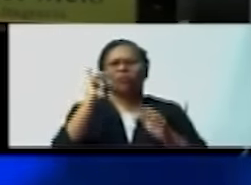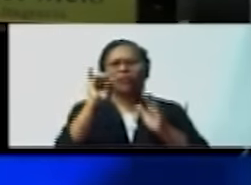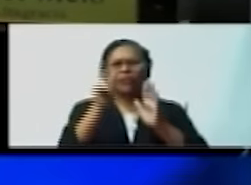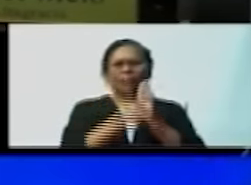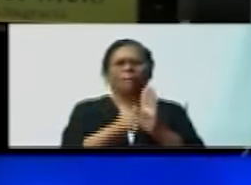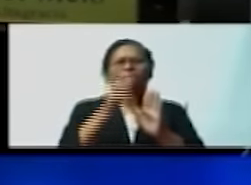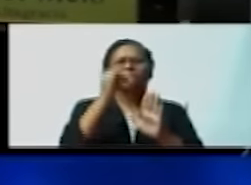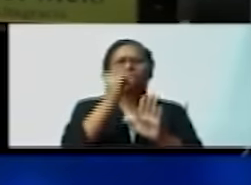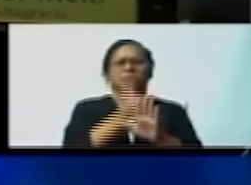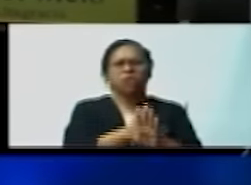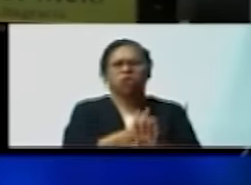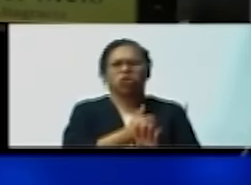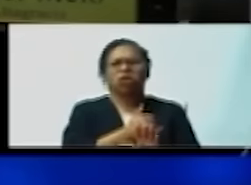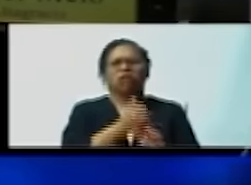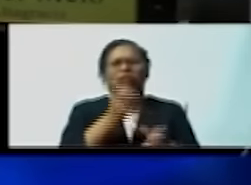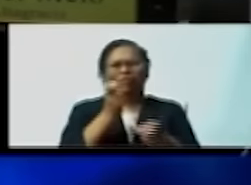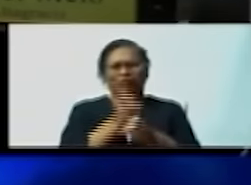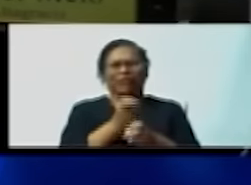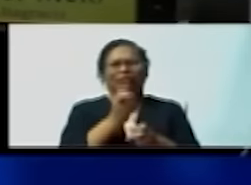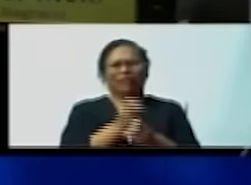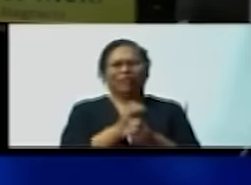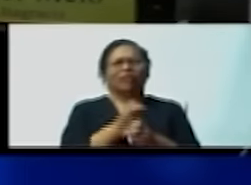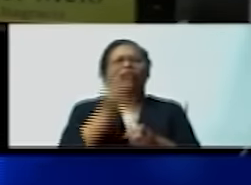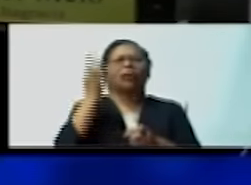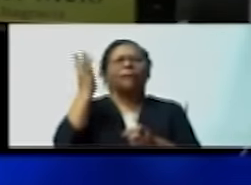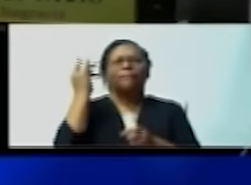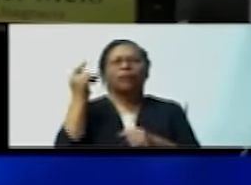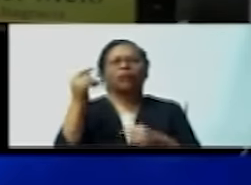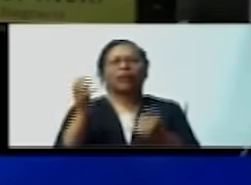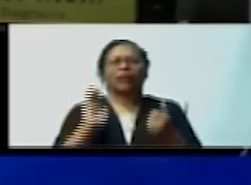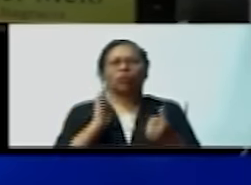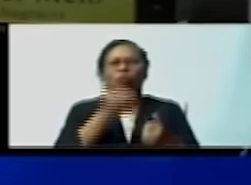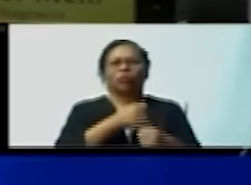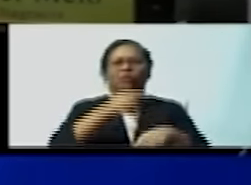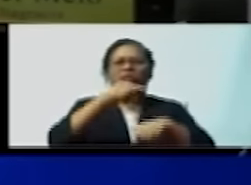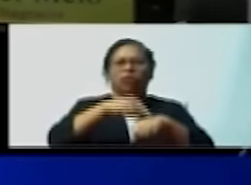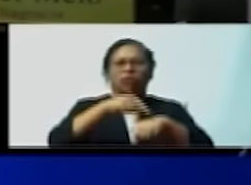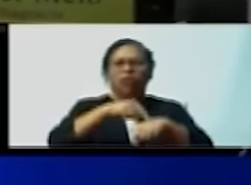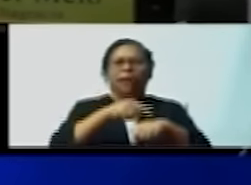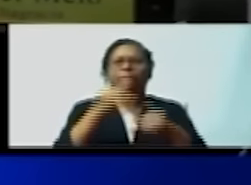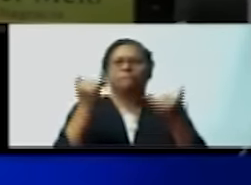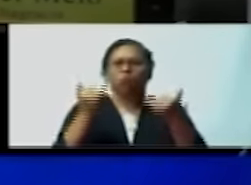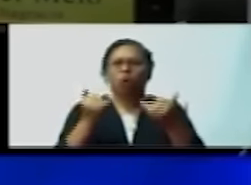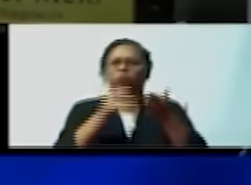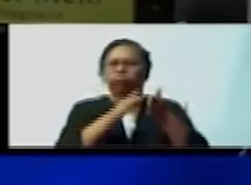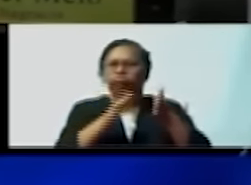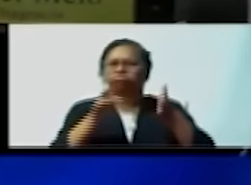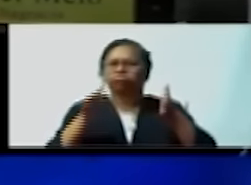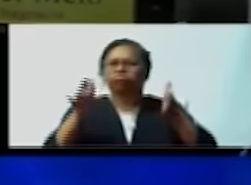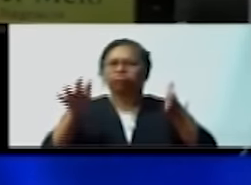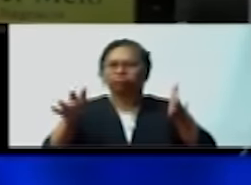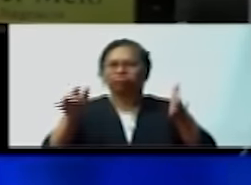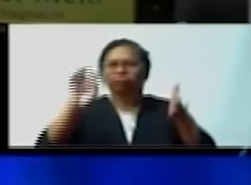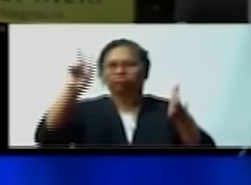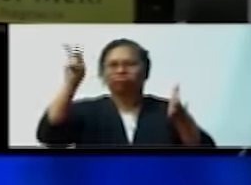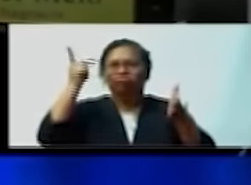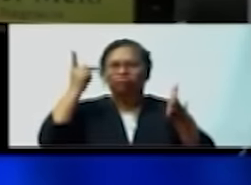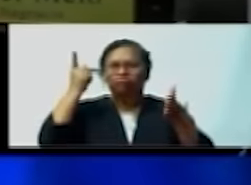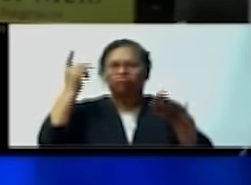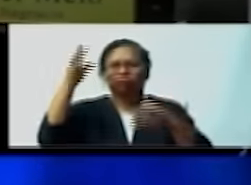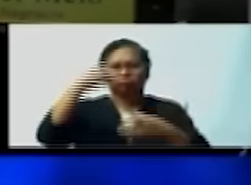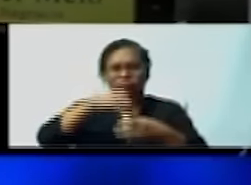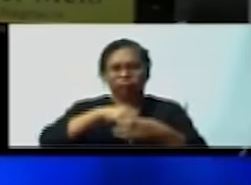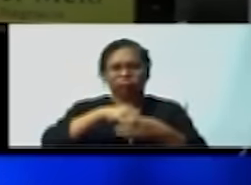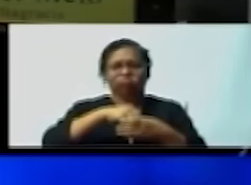el momento que estamos, en el momento político. Nosotros habíamos sugerido a la comisión que en los